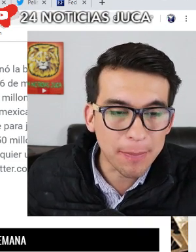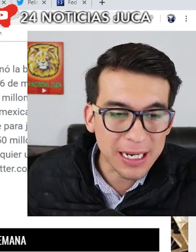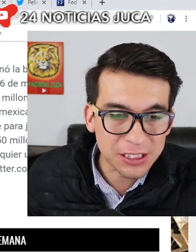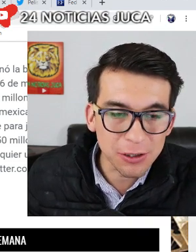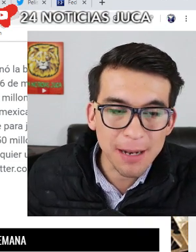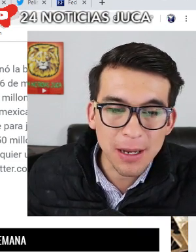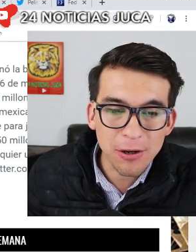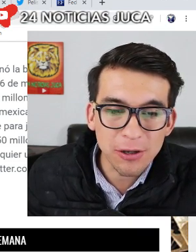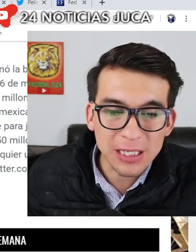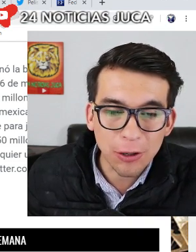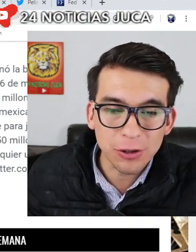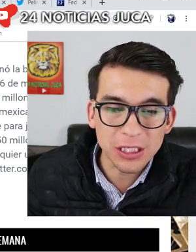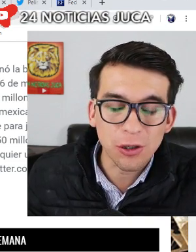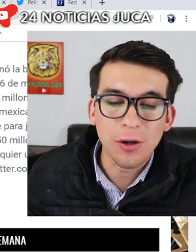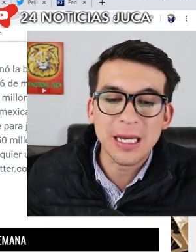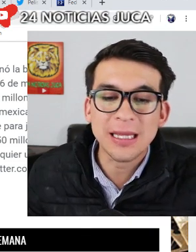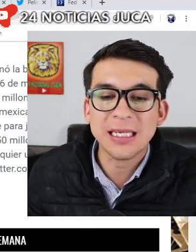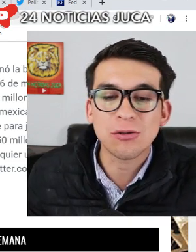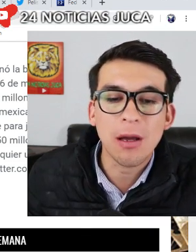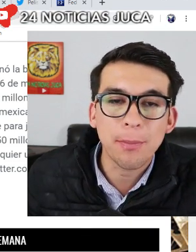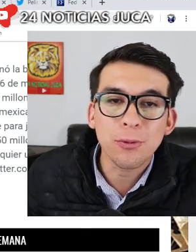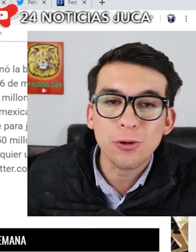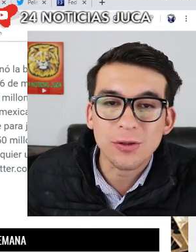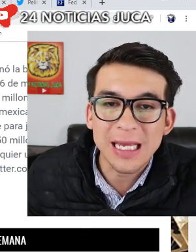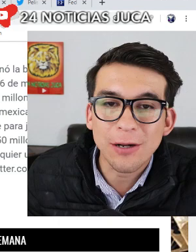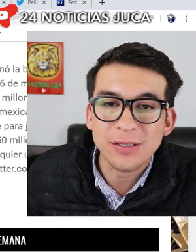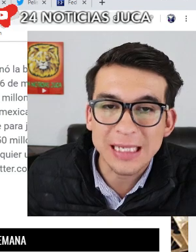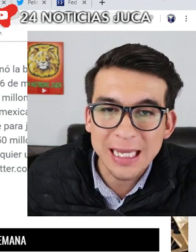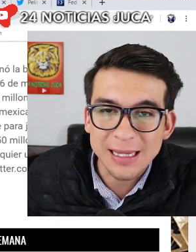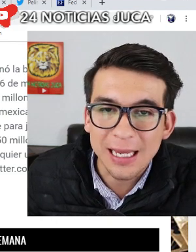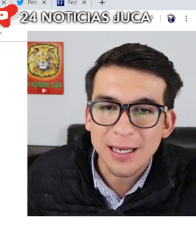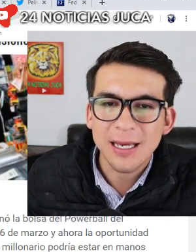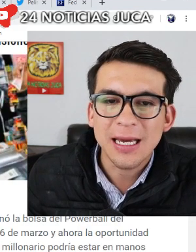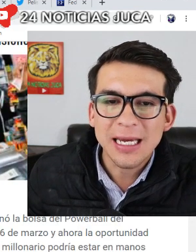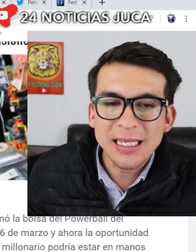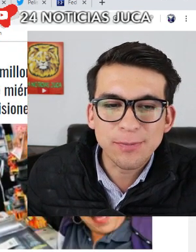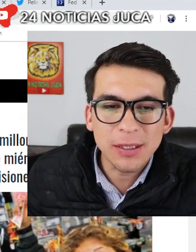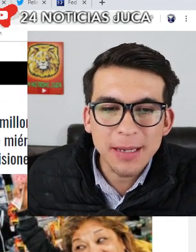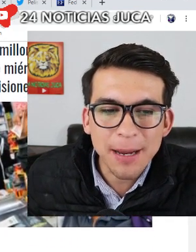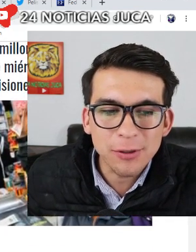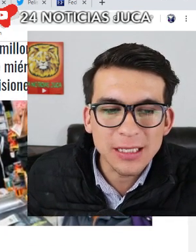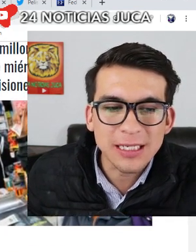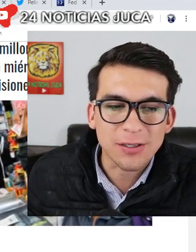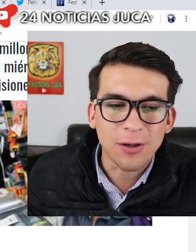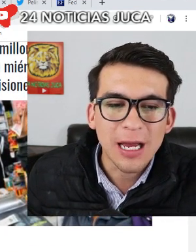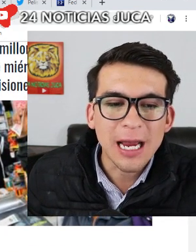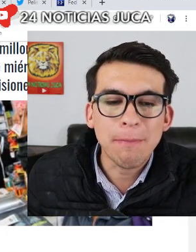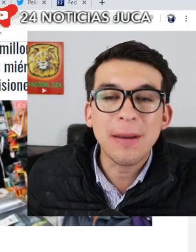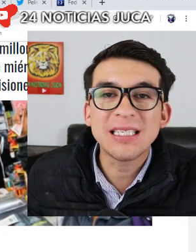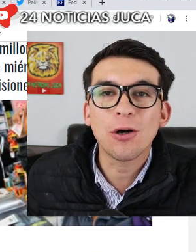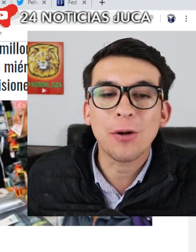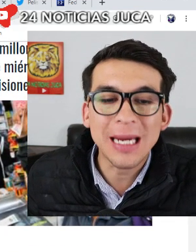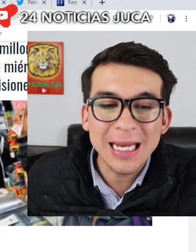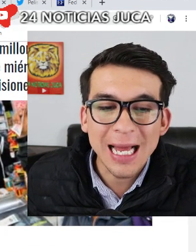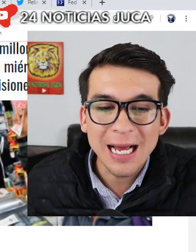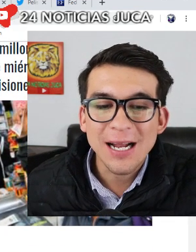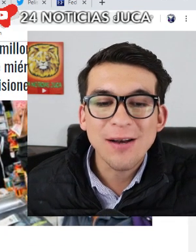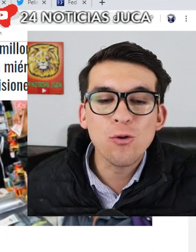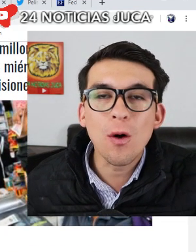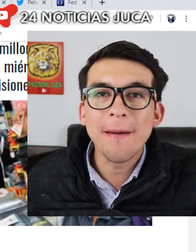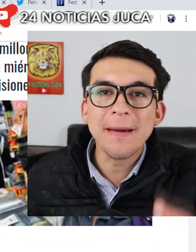en operación al mayoreo se cotizó en 19.07. Y después veíamos esto. El peso